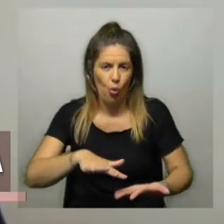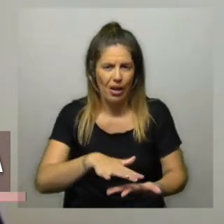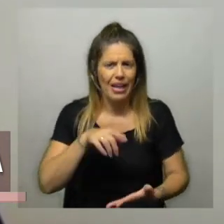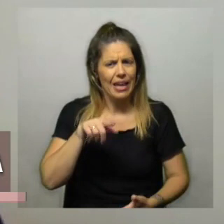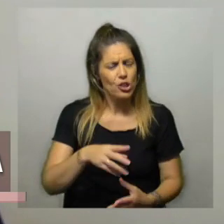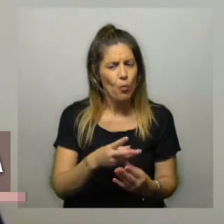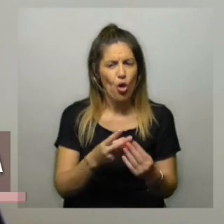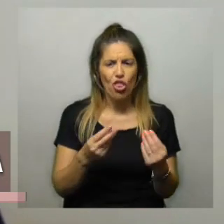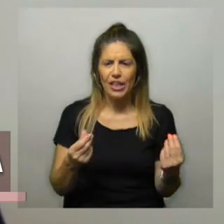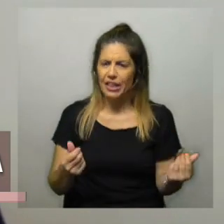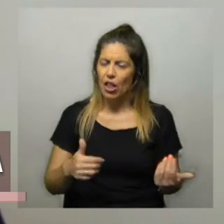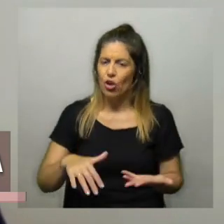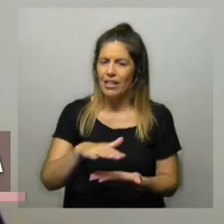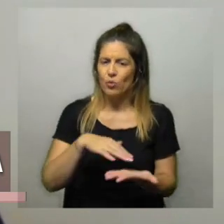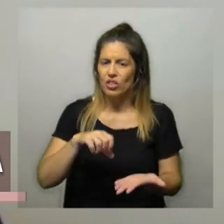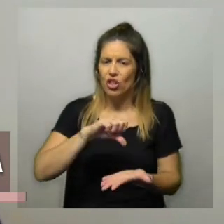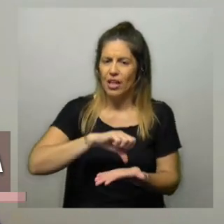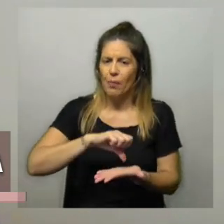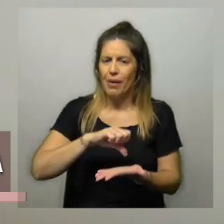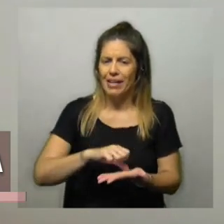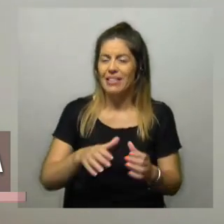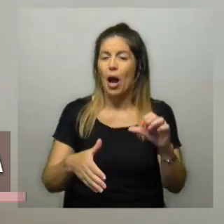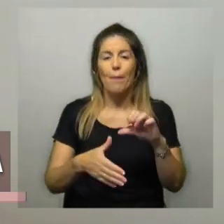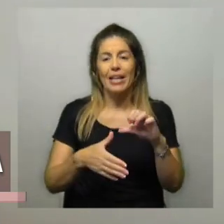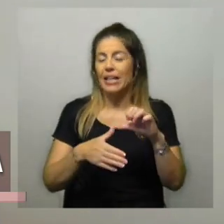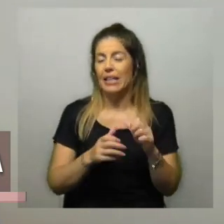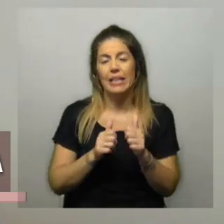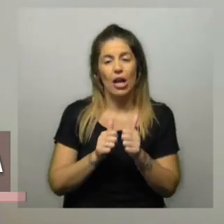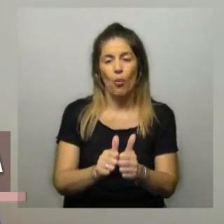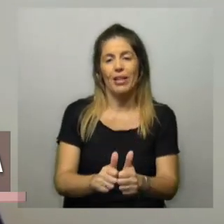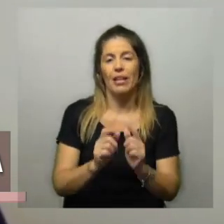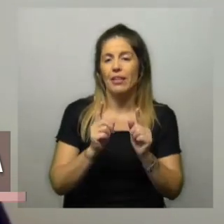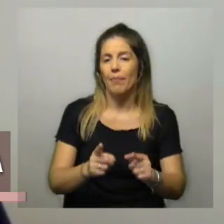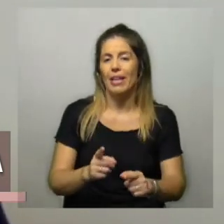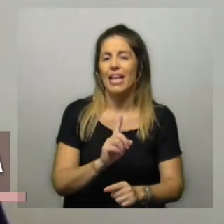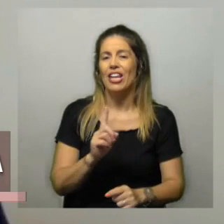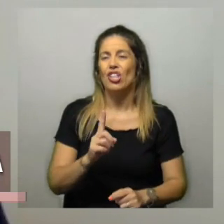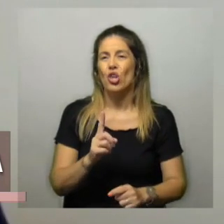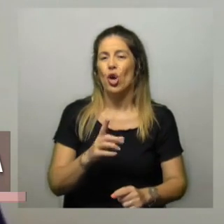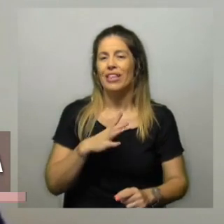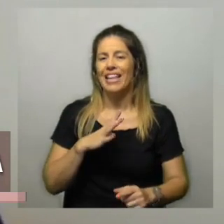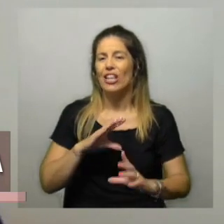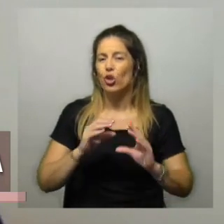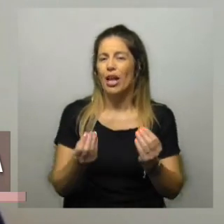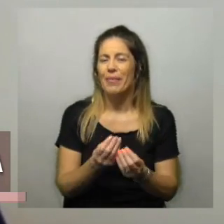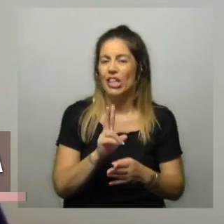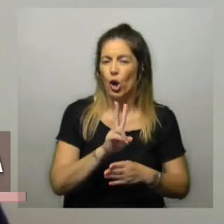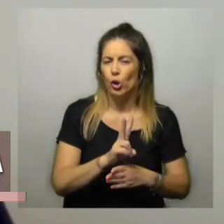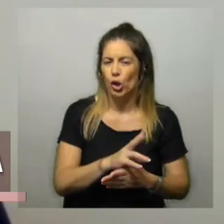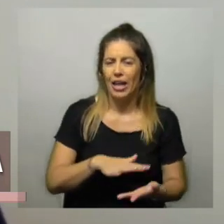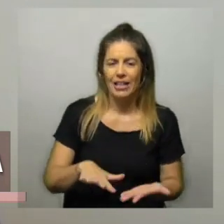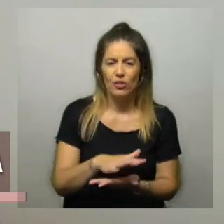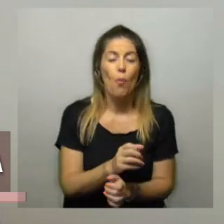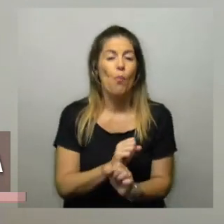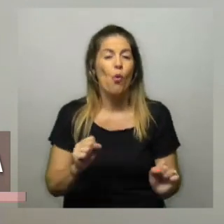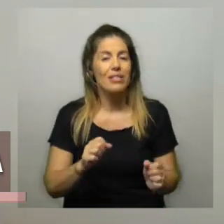muy delicado lo que está pasando en el país. América Latina tiene que acompañar. No está, yo diría que no está totalmente controlada la situación. Puede ser